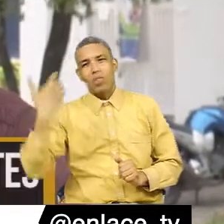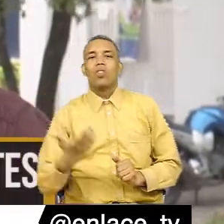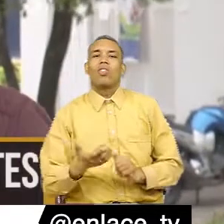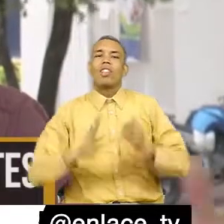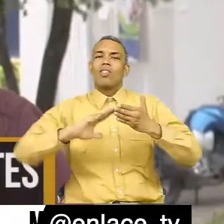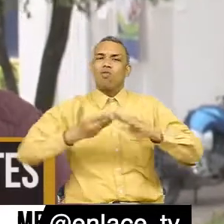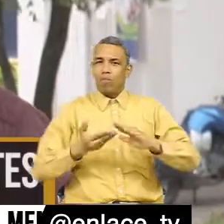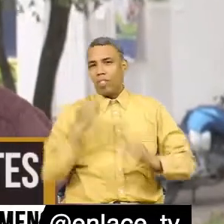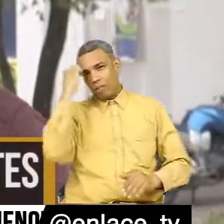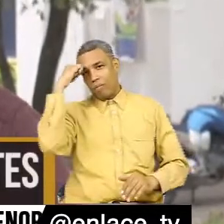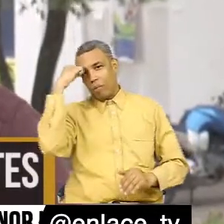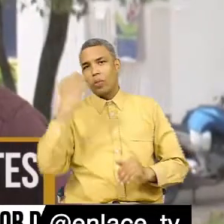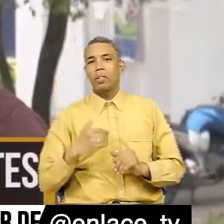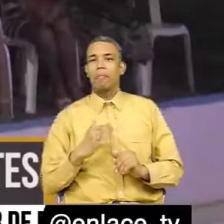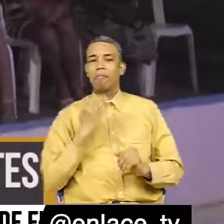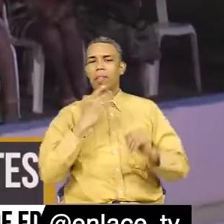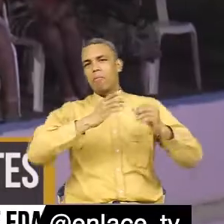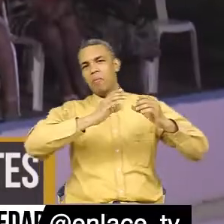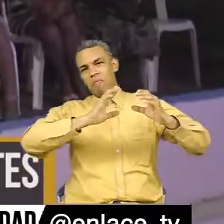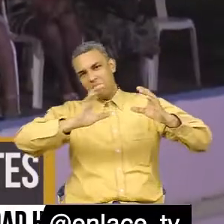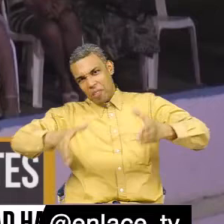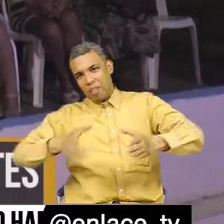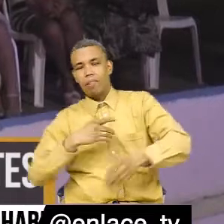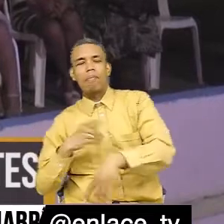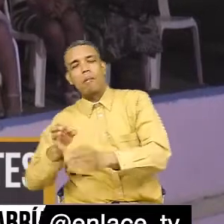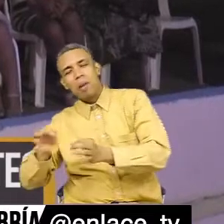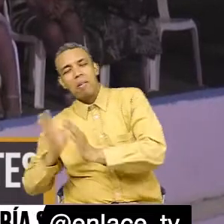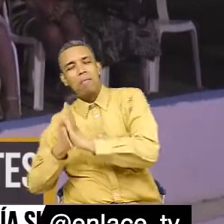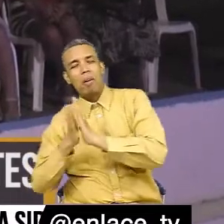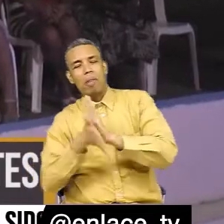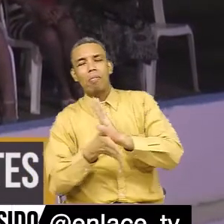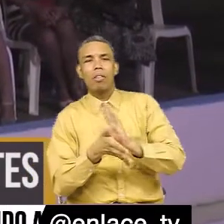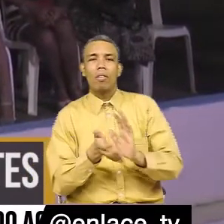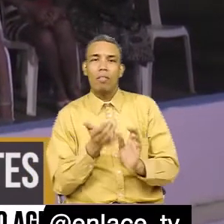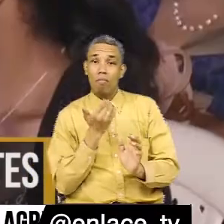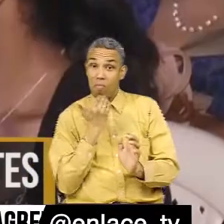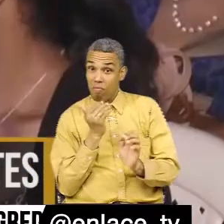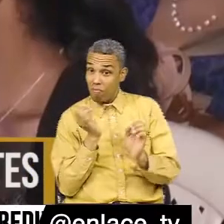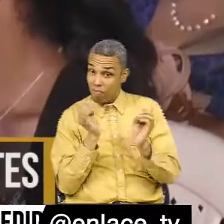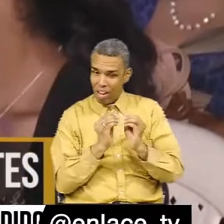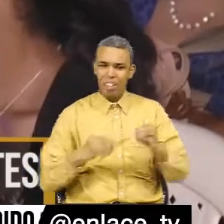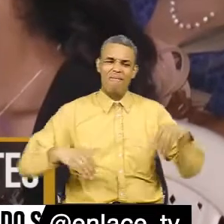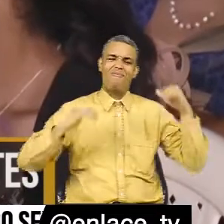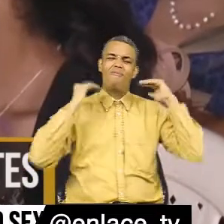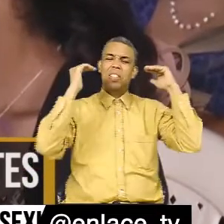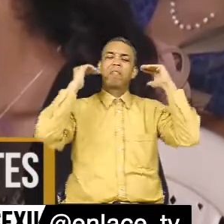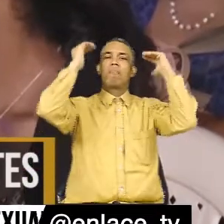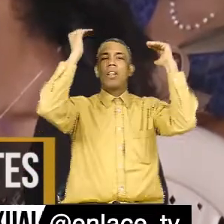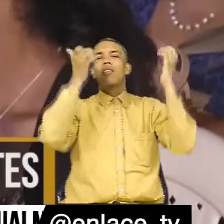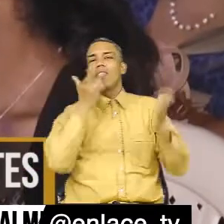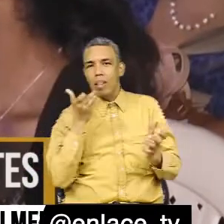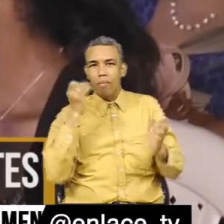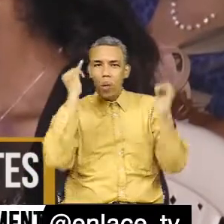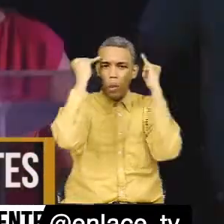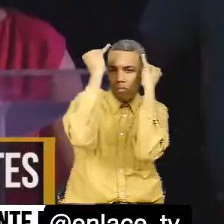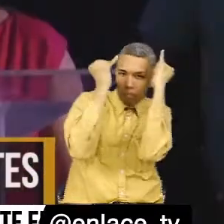puedan ofrecer sus diferentes clases, utilizando las diferentes estrategias didácticas que